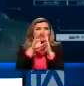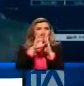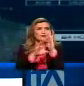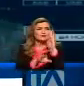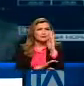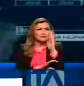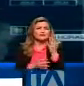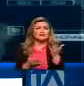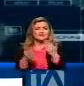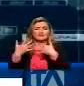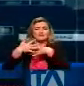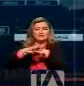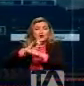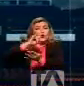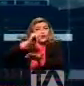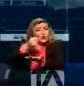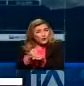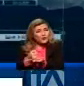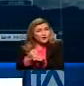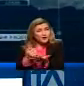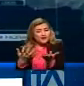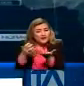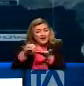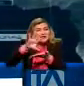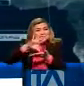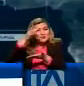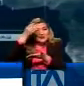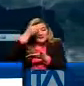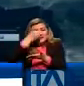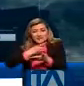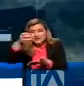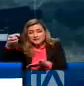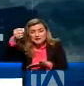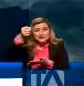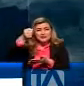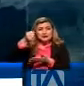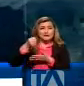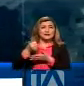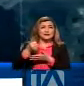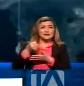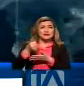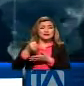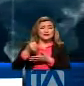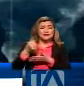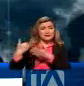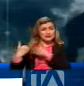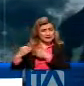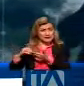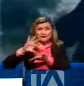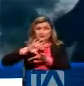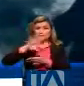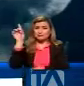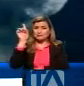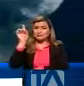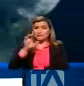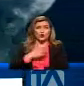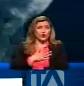Los integrantes de la Junta ahora pretenden que la Asamblea lo designe. Eso no es la competencia de la Asamblea. No